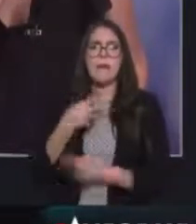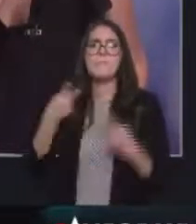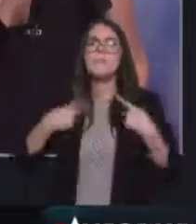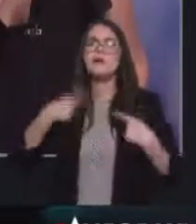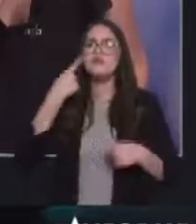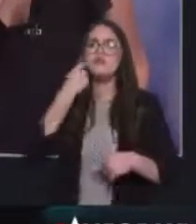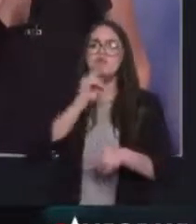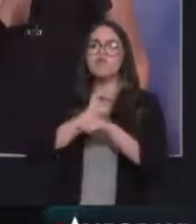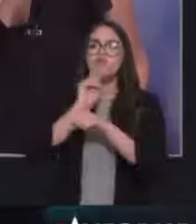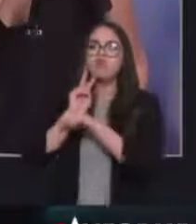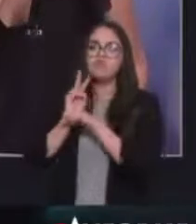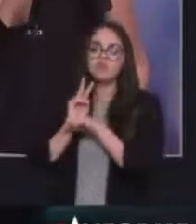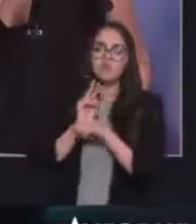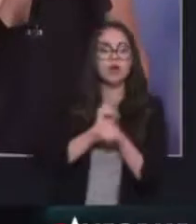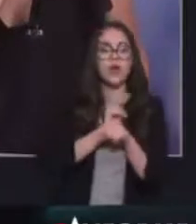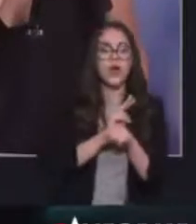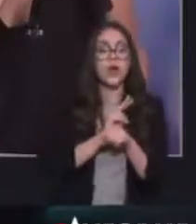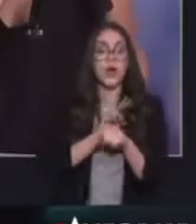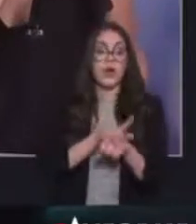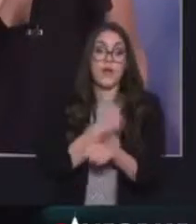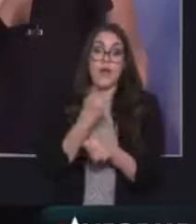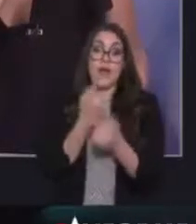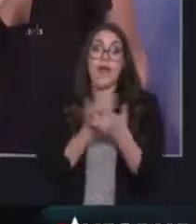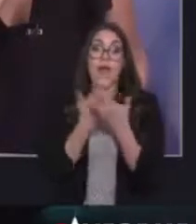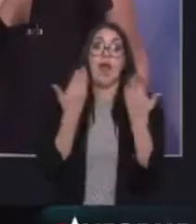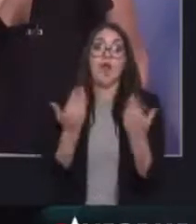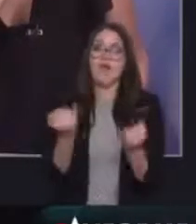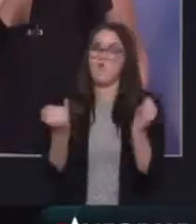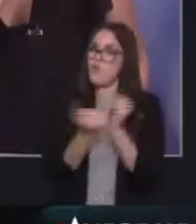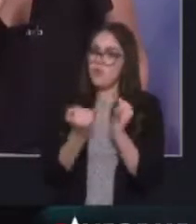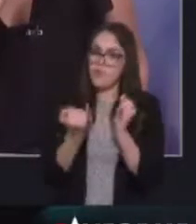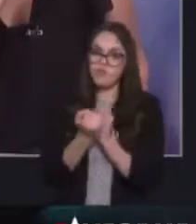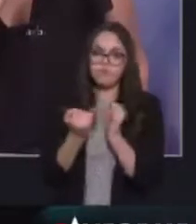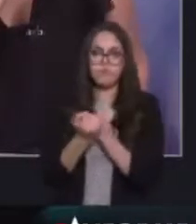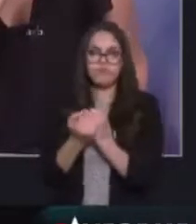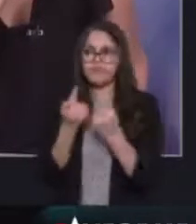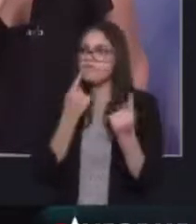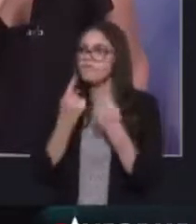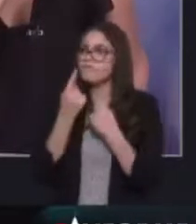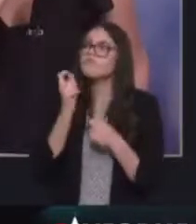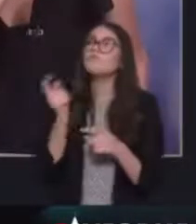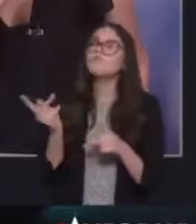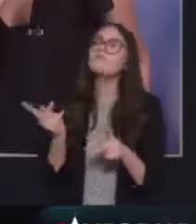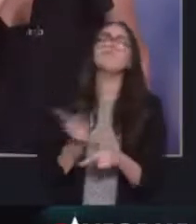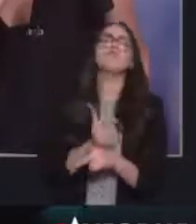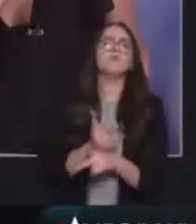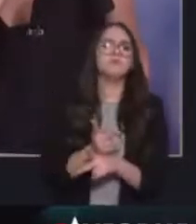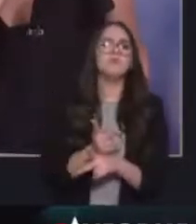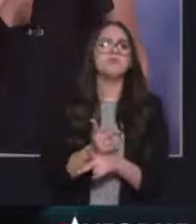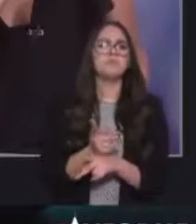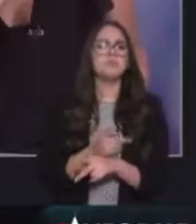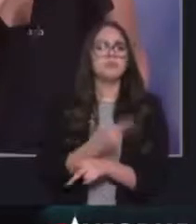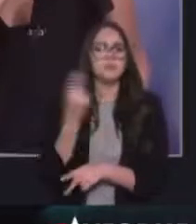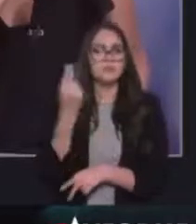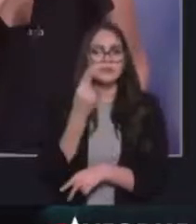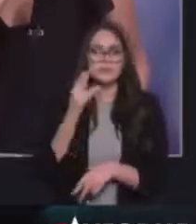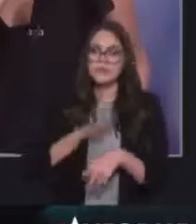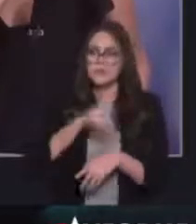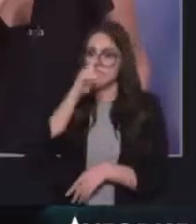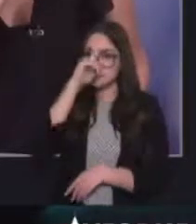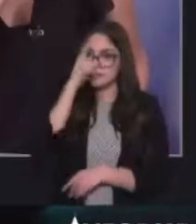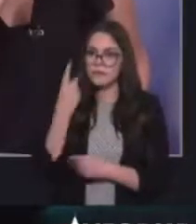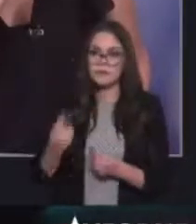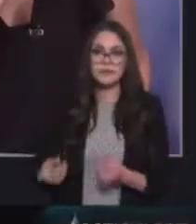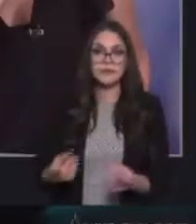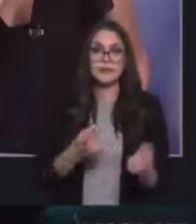y ahora tendrá que hacerse, porque también lo estamos estableciendo en este dictamen, que se faciliten las cosas